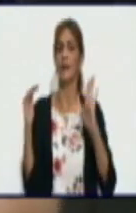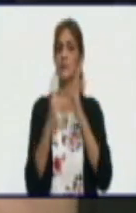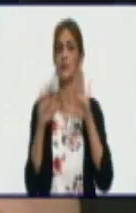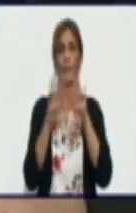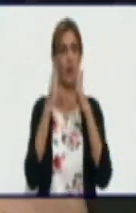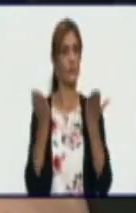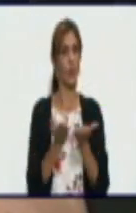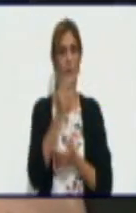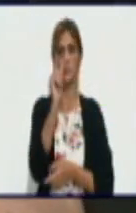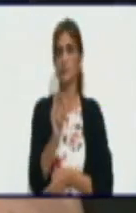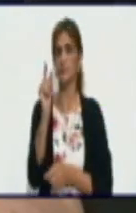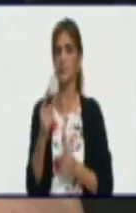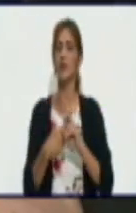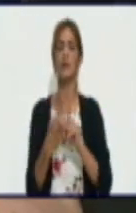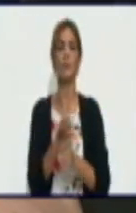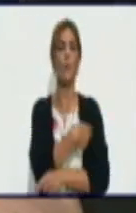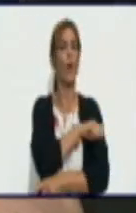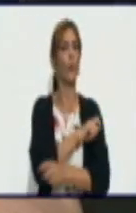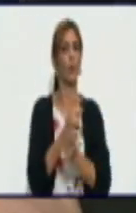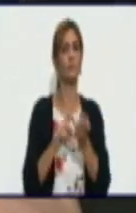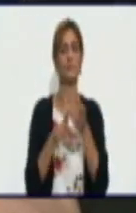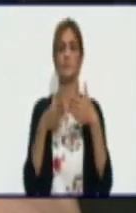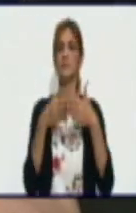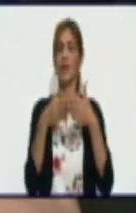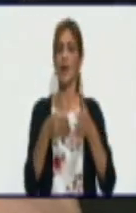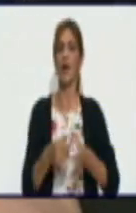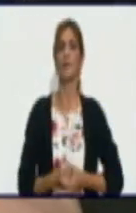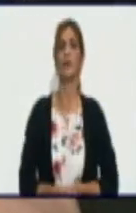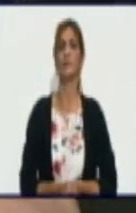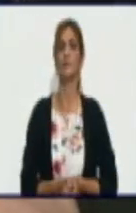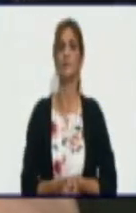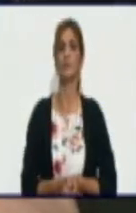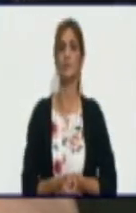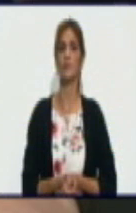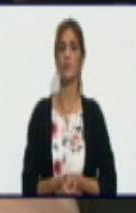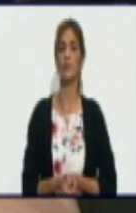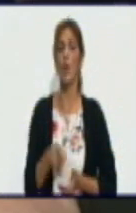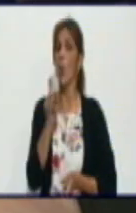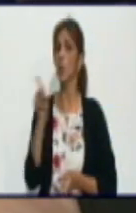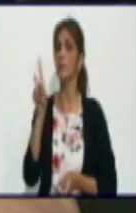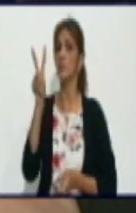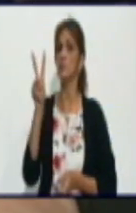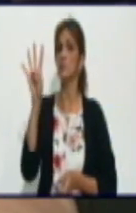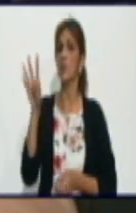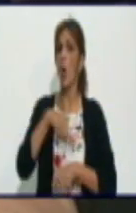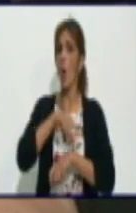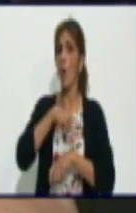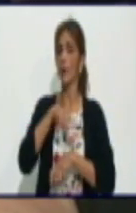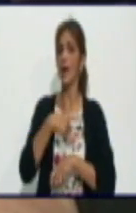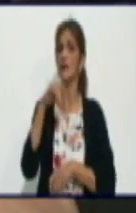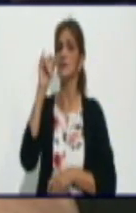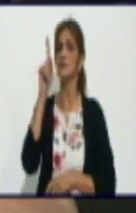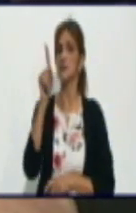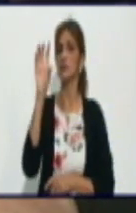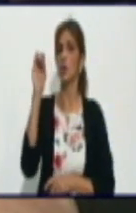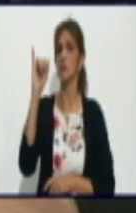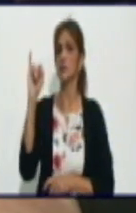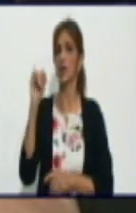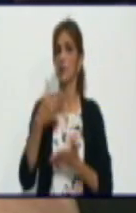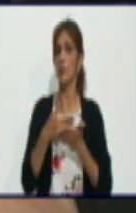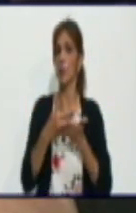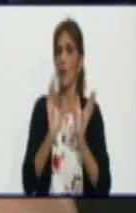estudio y para todo el pueblo de Granma que nos asiste. Bien, en las últimas 24 horas de las 706 muestras procesadas, de